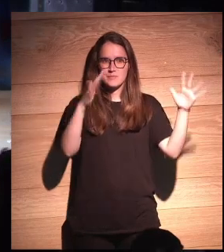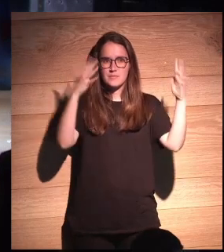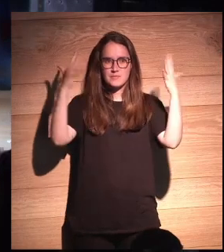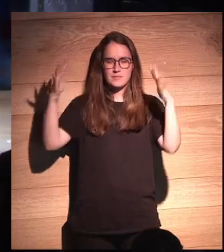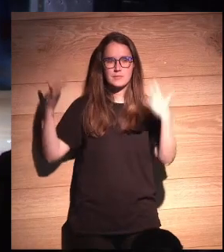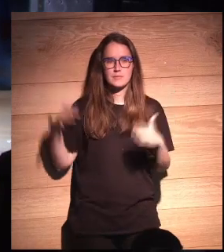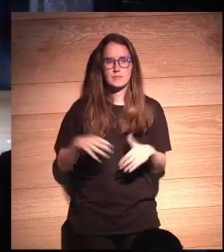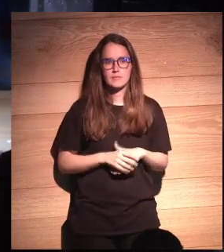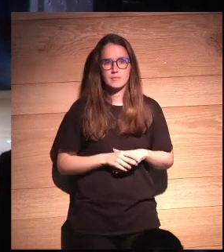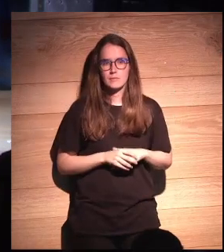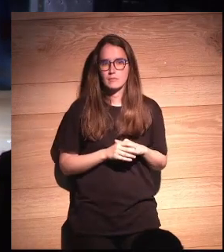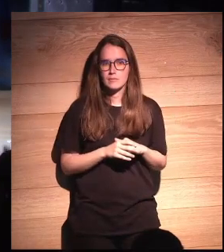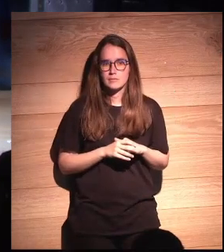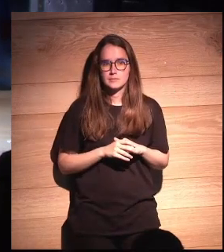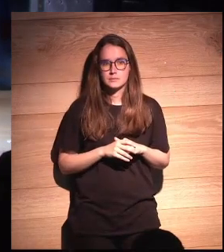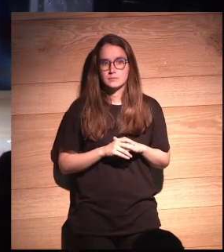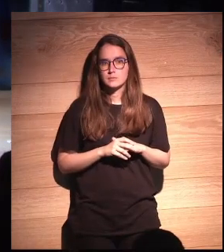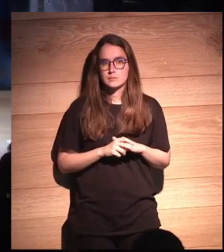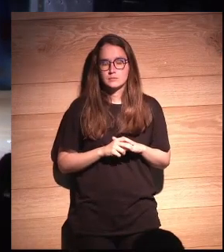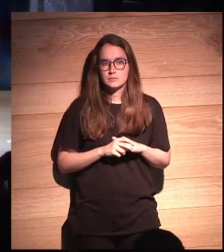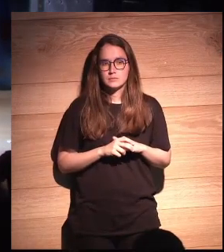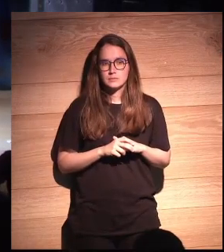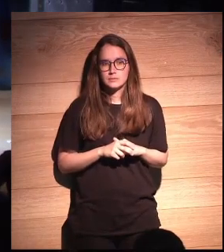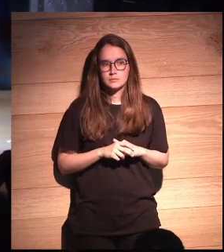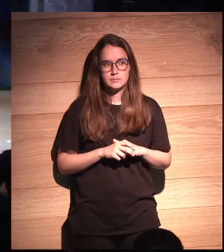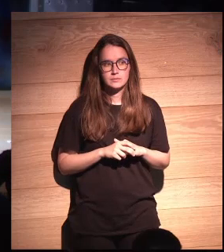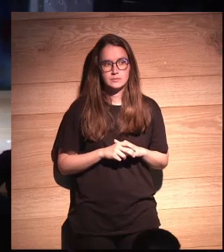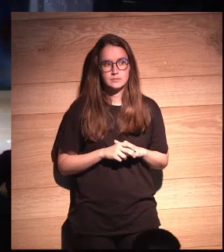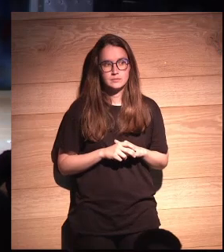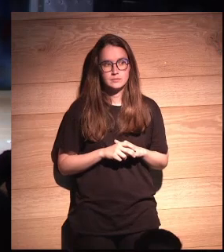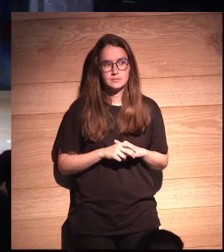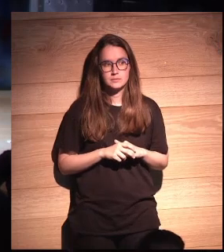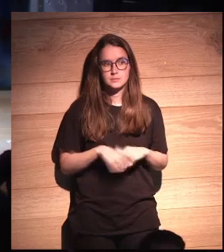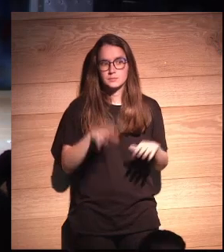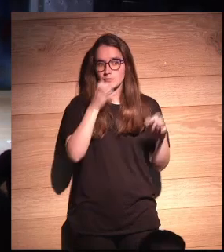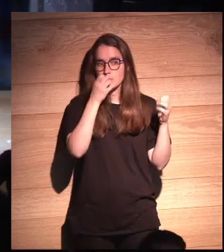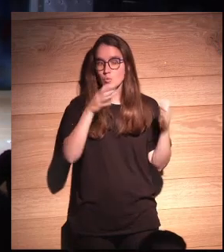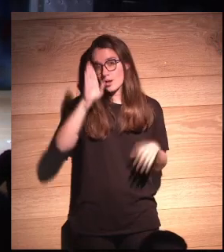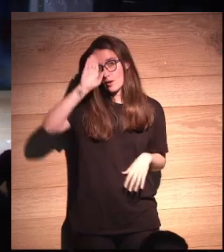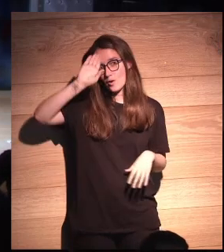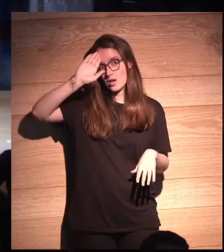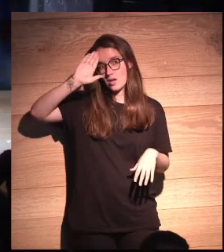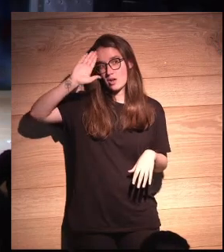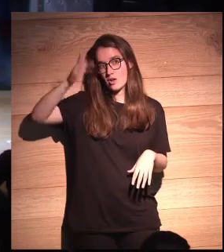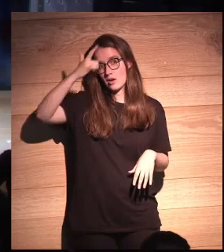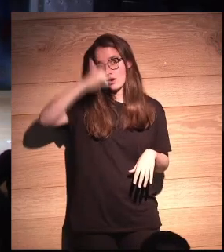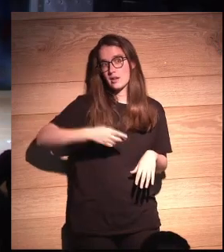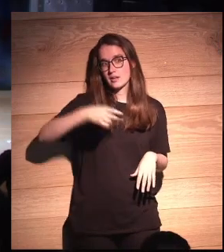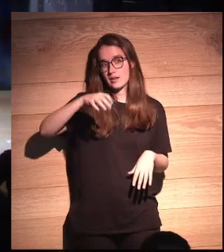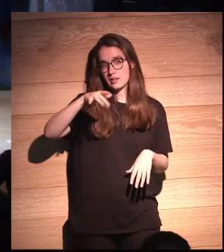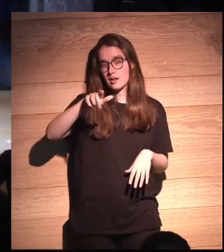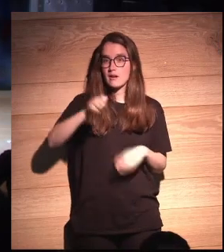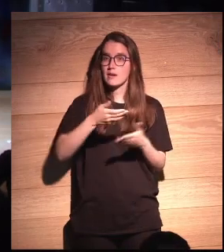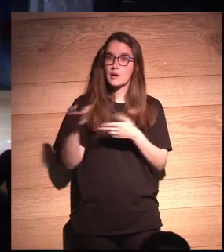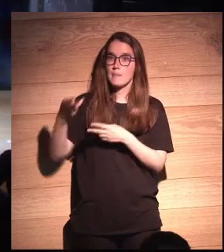gracias. No, ya está. Bueno, hola, yo soy Natalia,